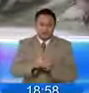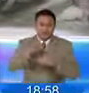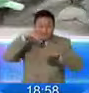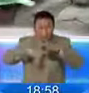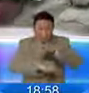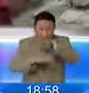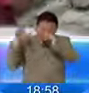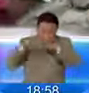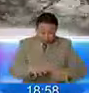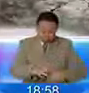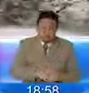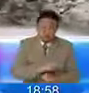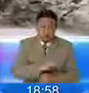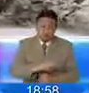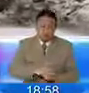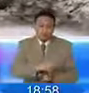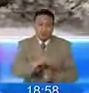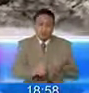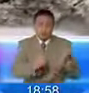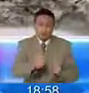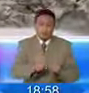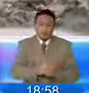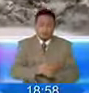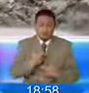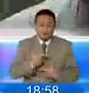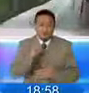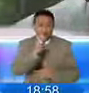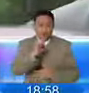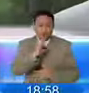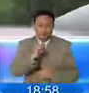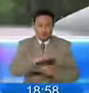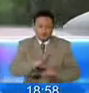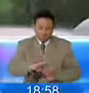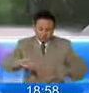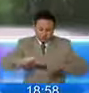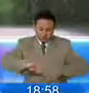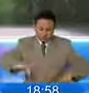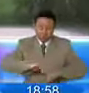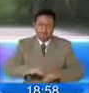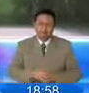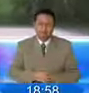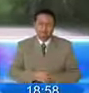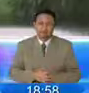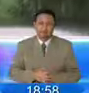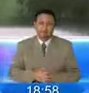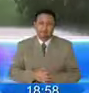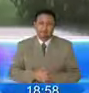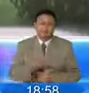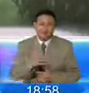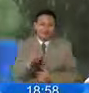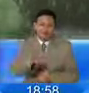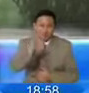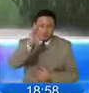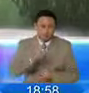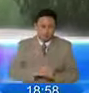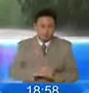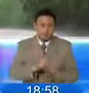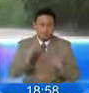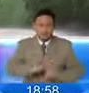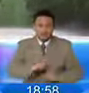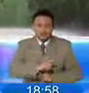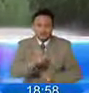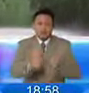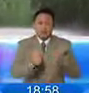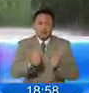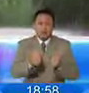piedras, al igual que su vehículo. Cuento. No, todavía no lo encontramos. Encontramos sí los pedazos del carro,